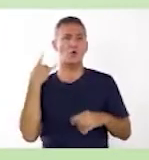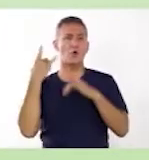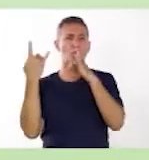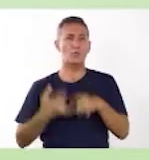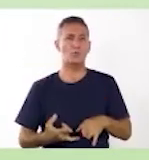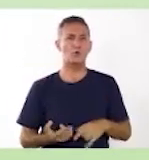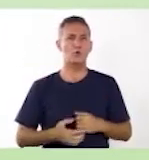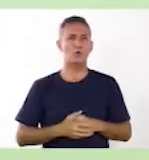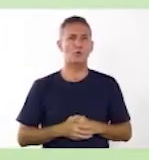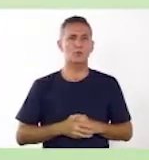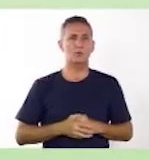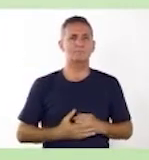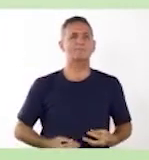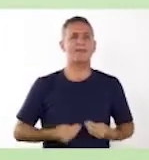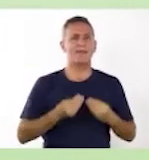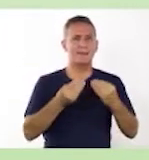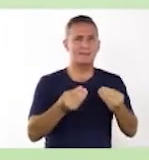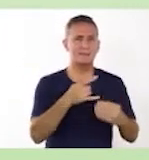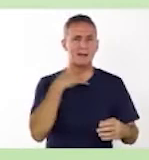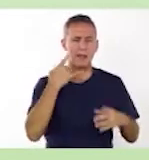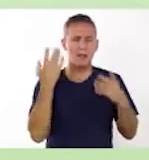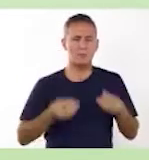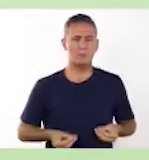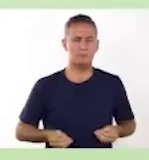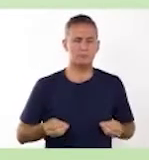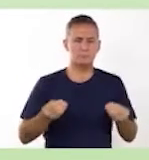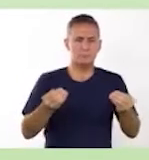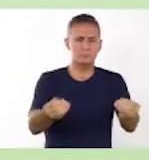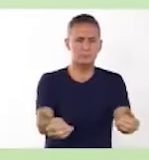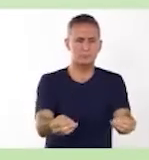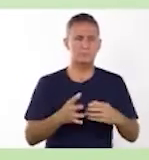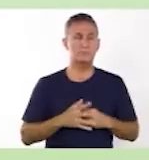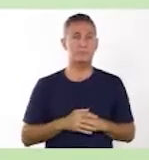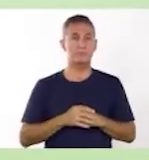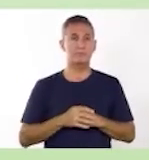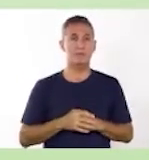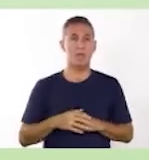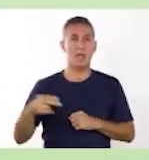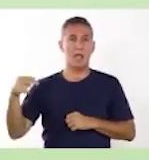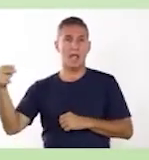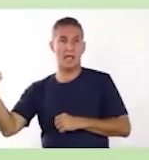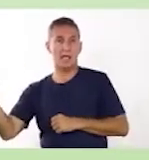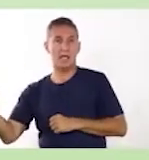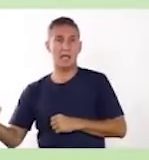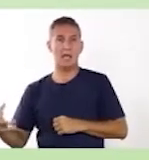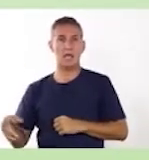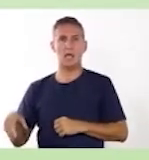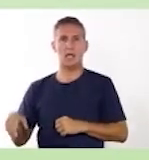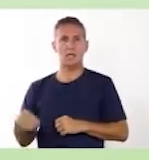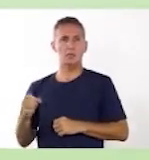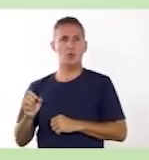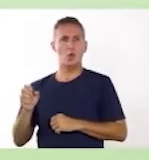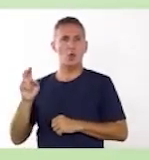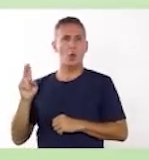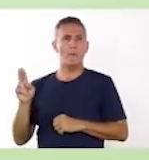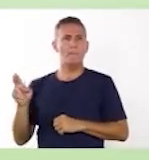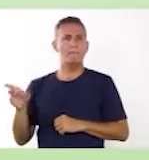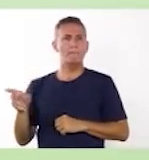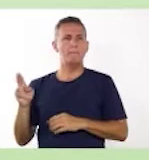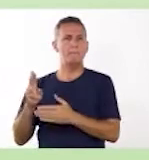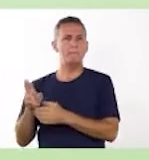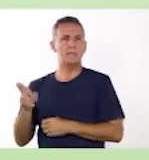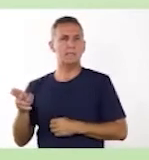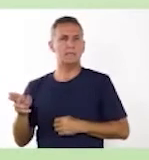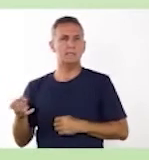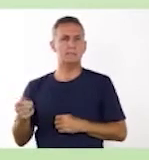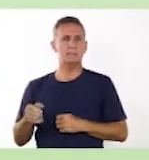sus muertos. Y bueno, él entrega el cadáver. Héctor, príncipe troyano,